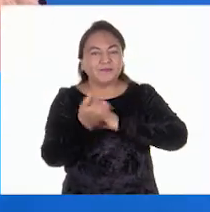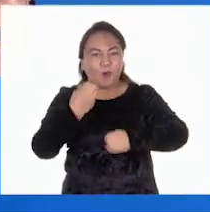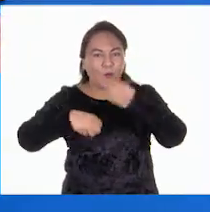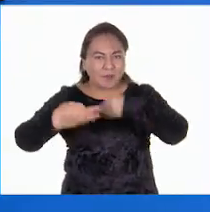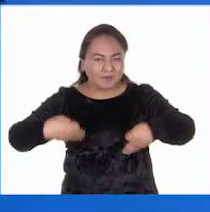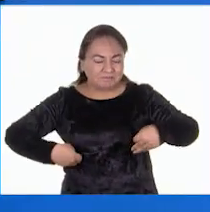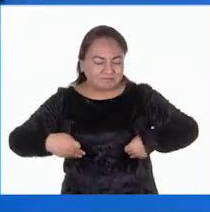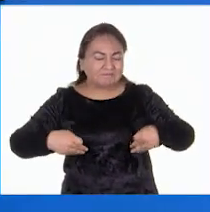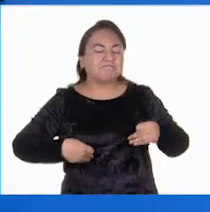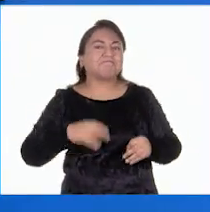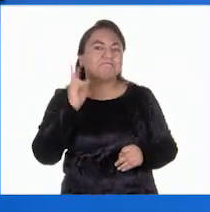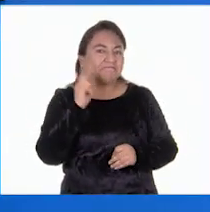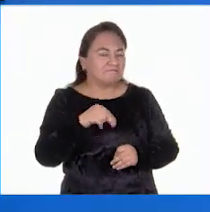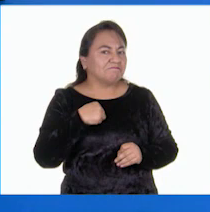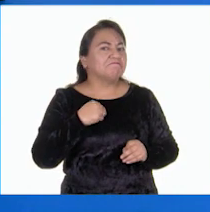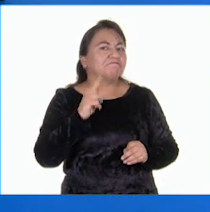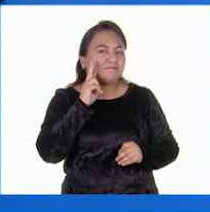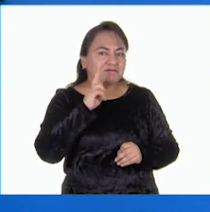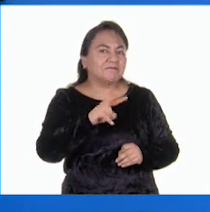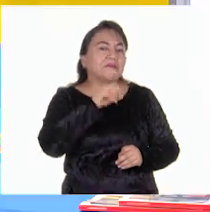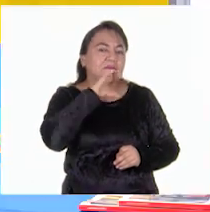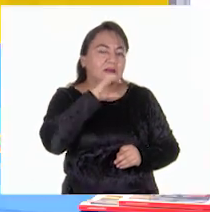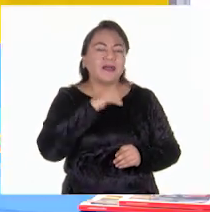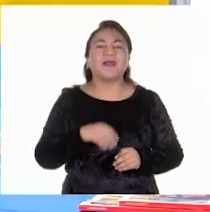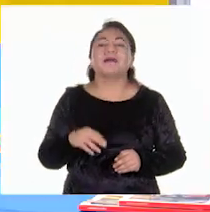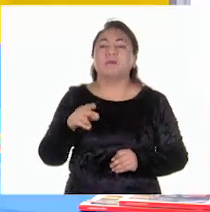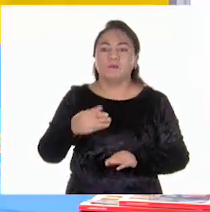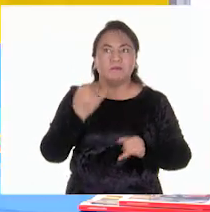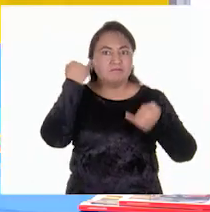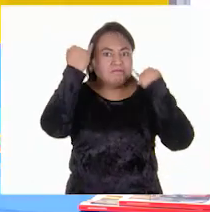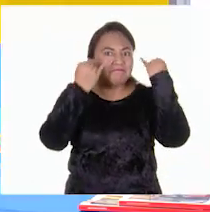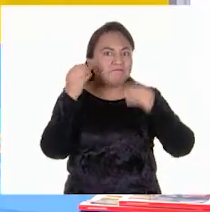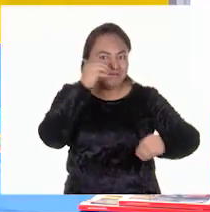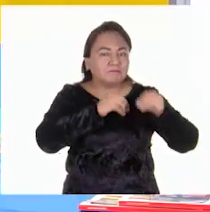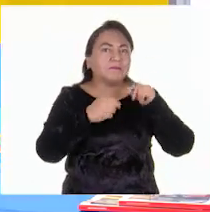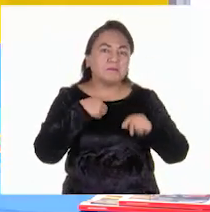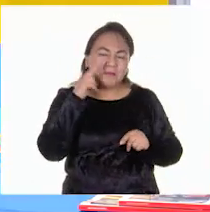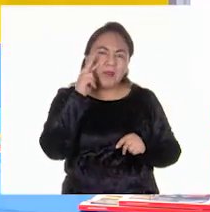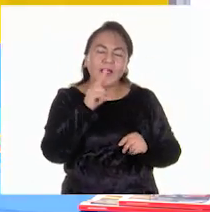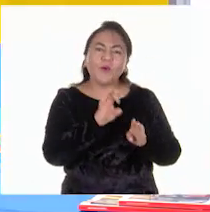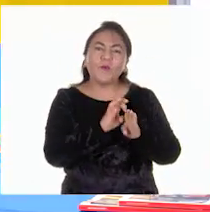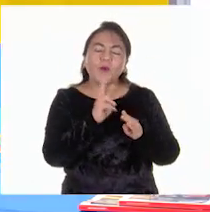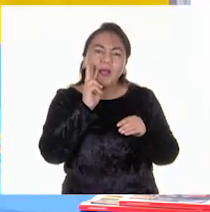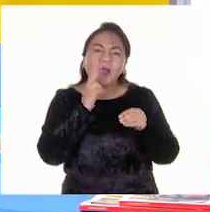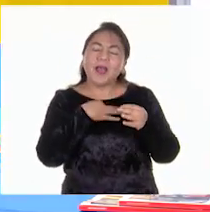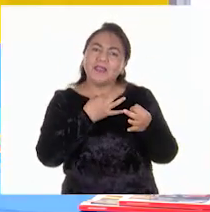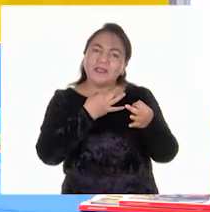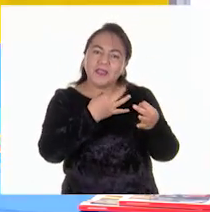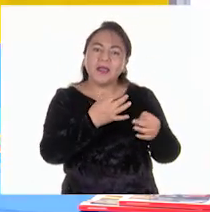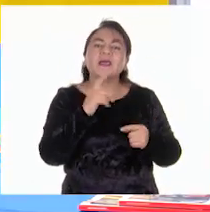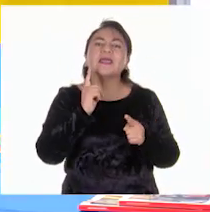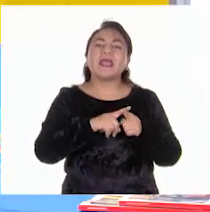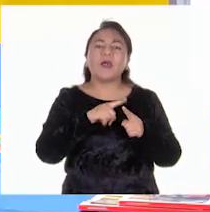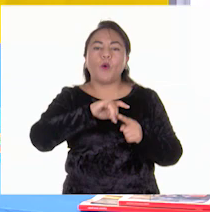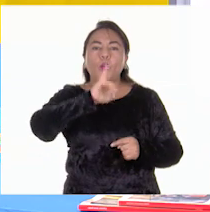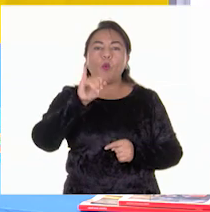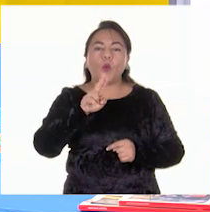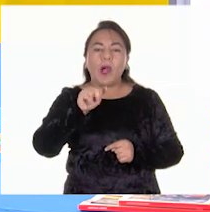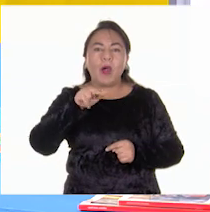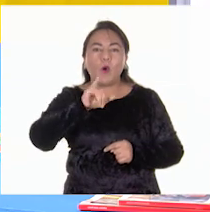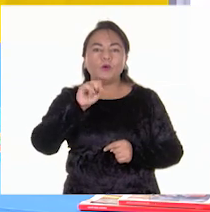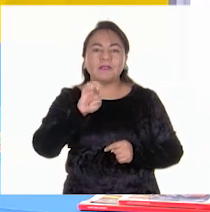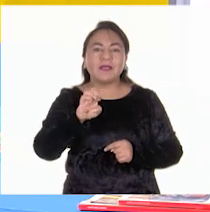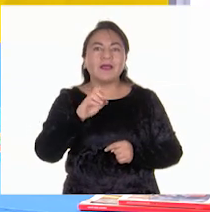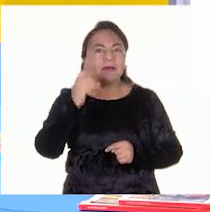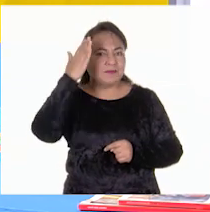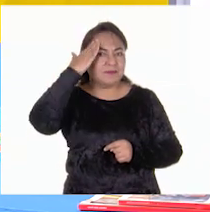sorprendió. Es muy ingeniosa. En particular, me parece muy atractivo que el protagonista sea el señor Juan José, que